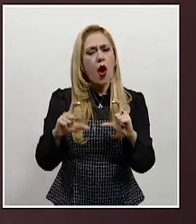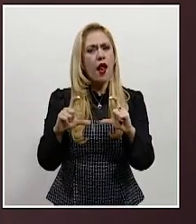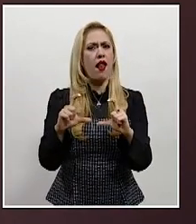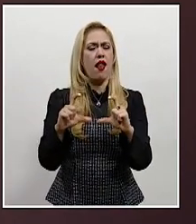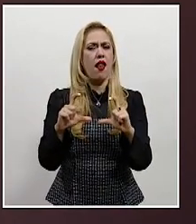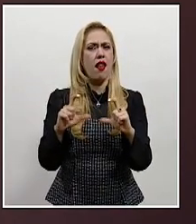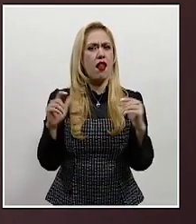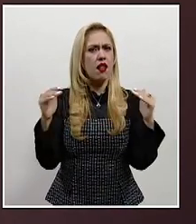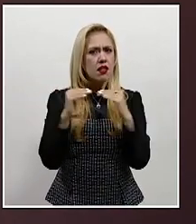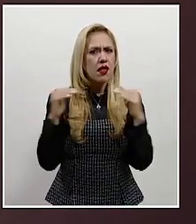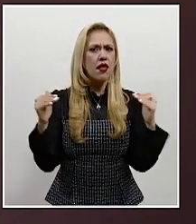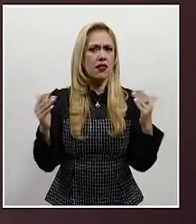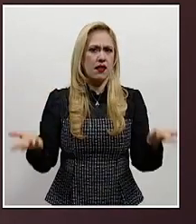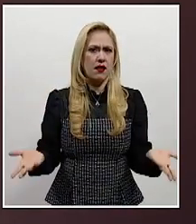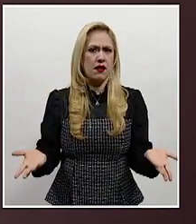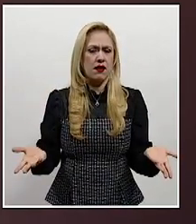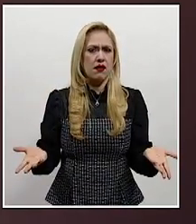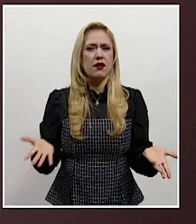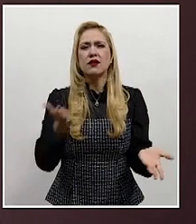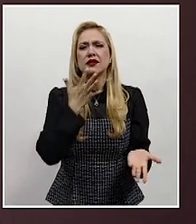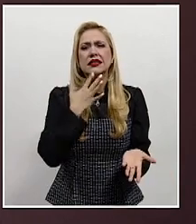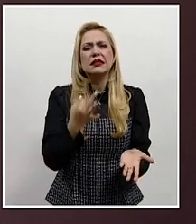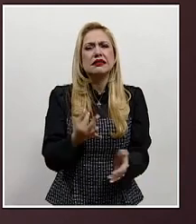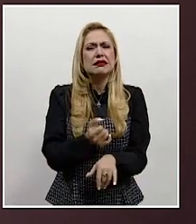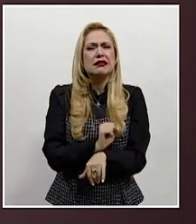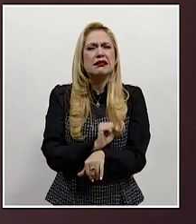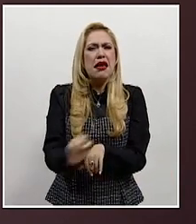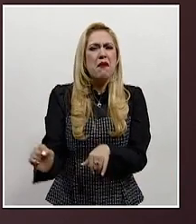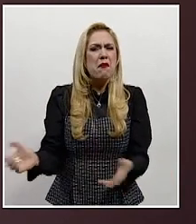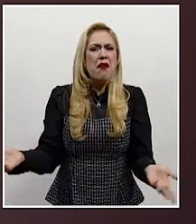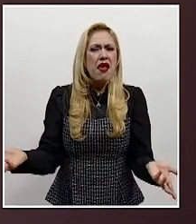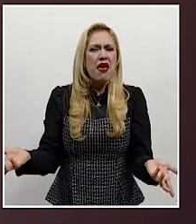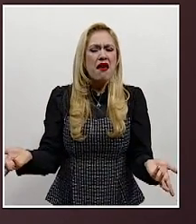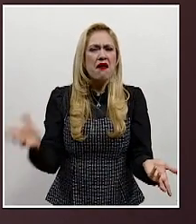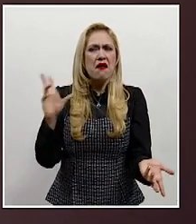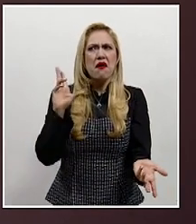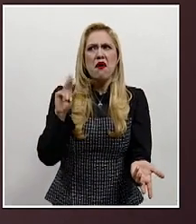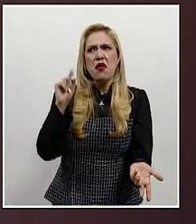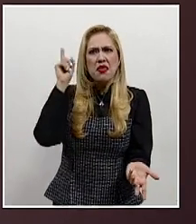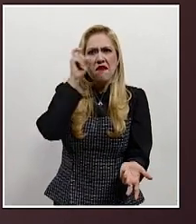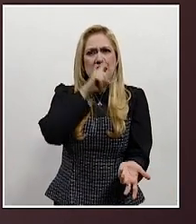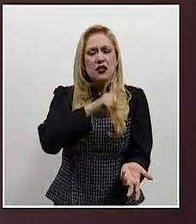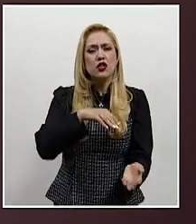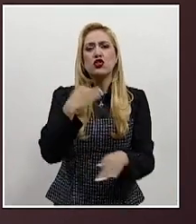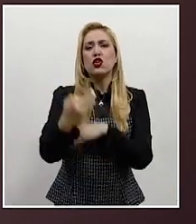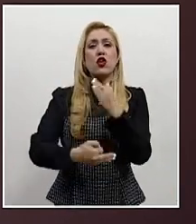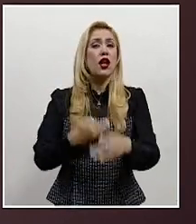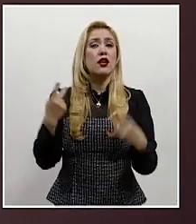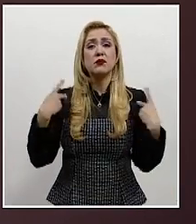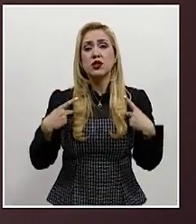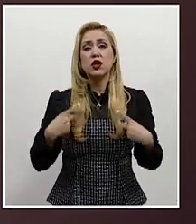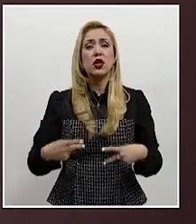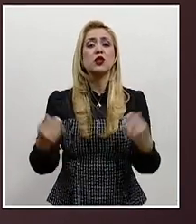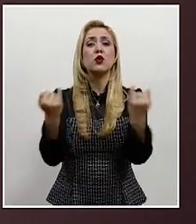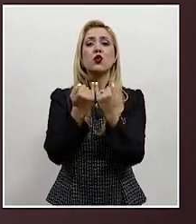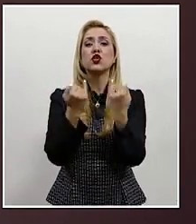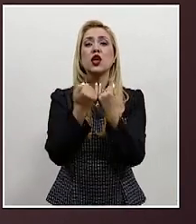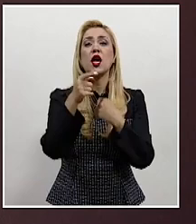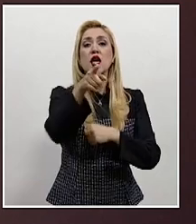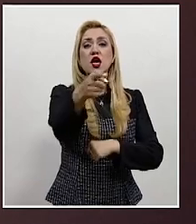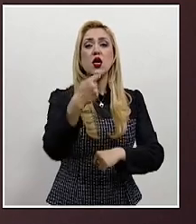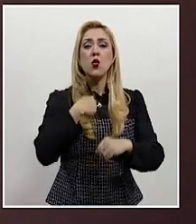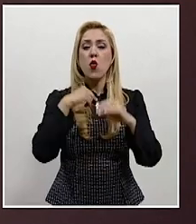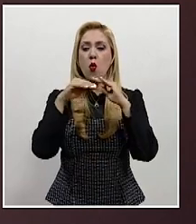un concepto que implica algo muy simple y que quiere significar que todos deben de ser tratados igual ante la